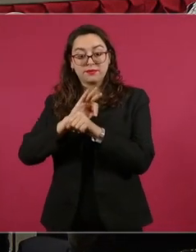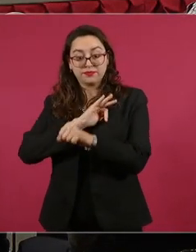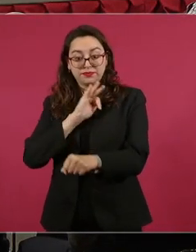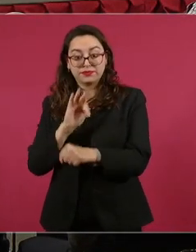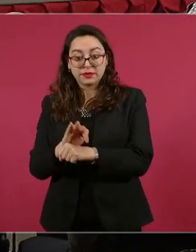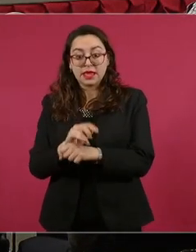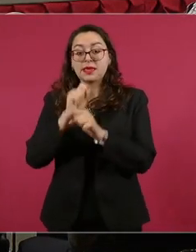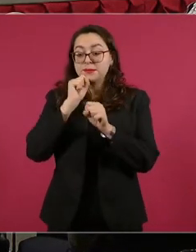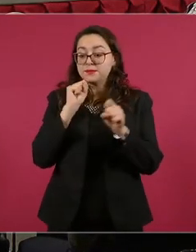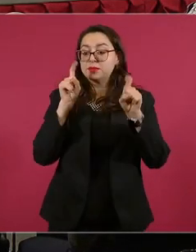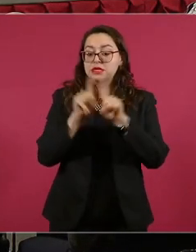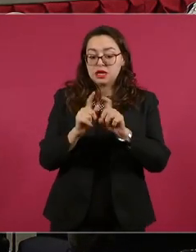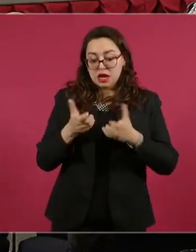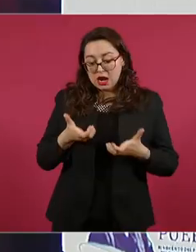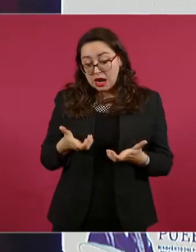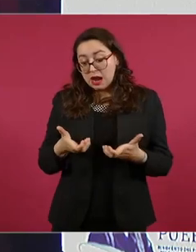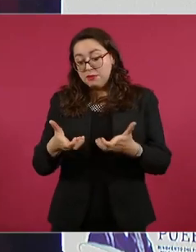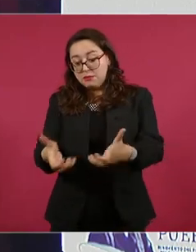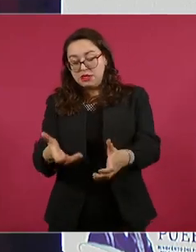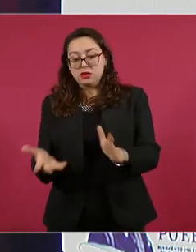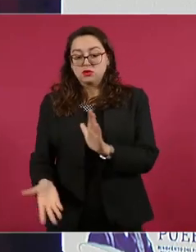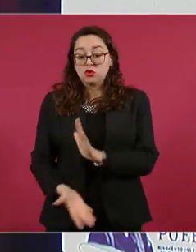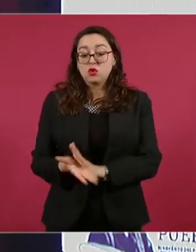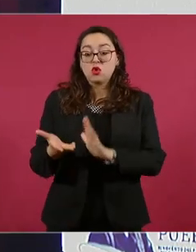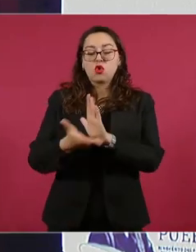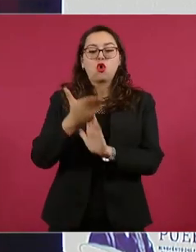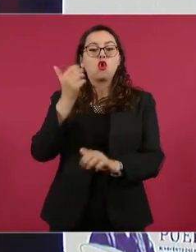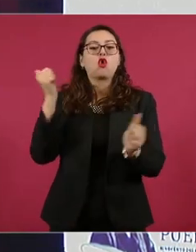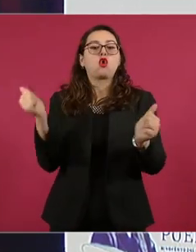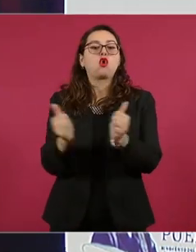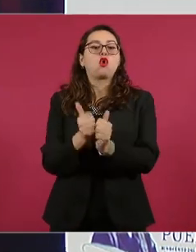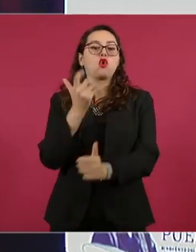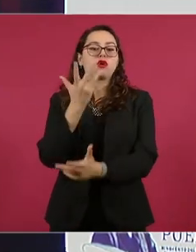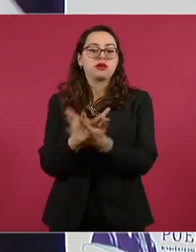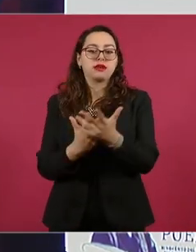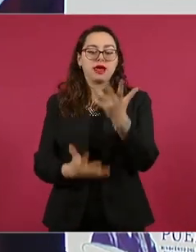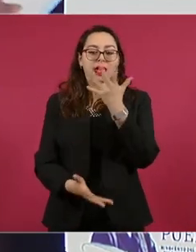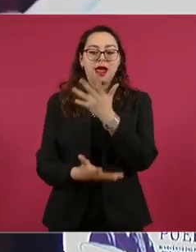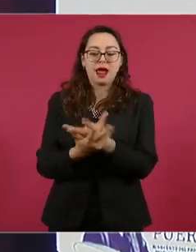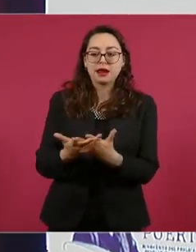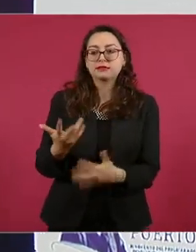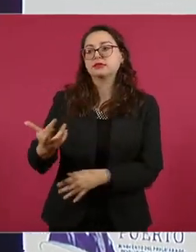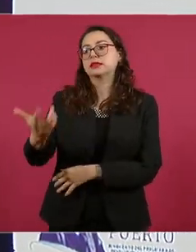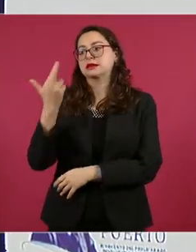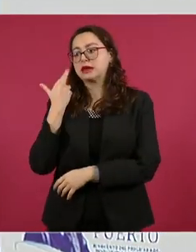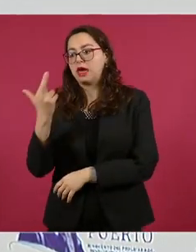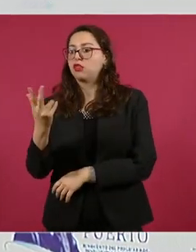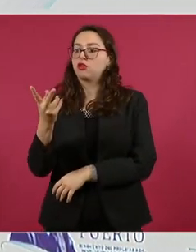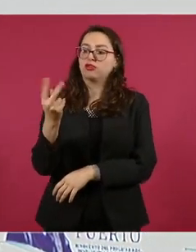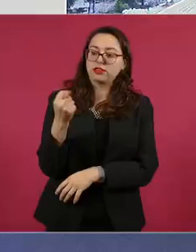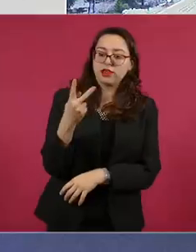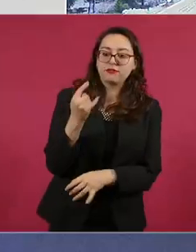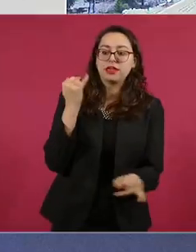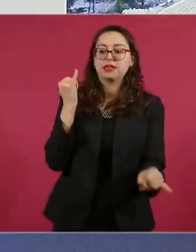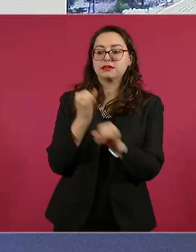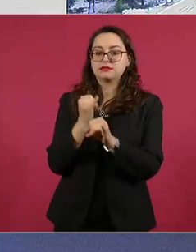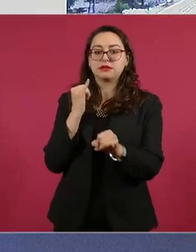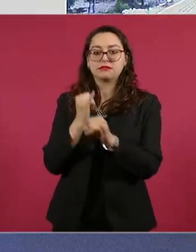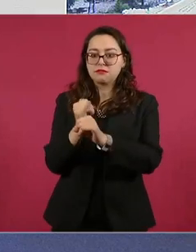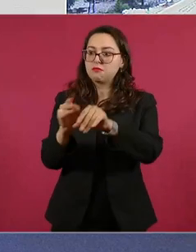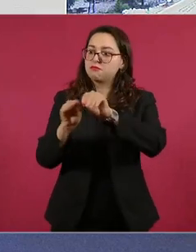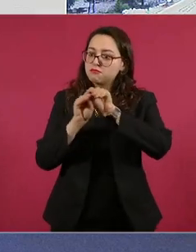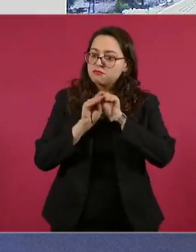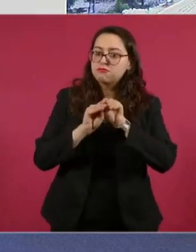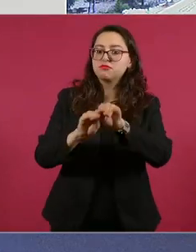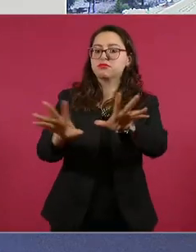caminos artesanales, radiodifusión, telecomunicación e internet. Aquí destacamos de manera importante la construcción de